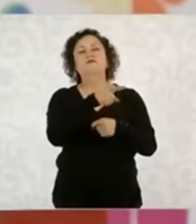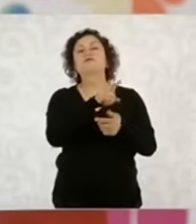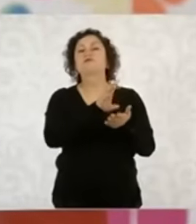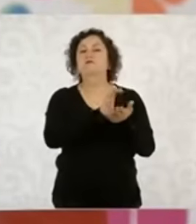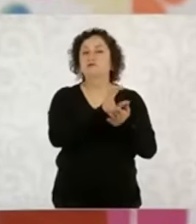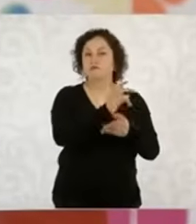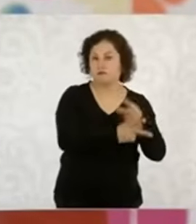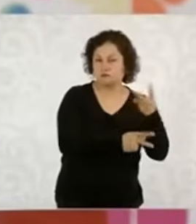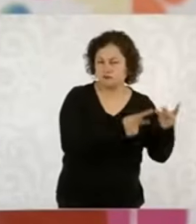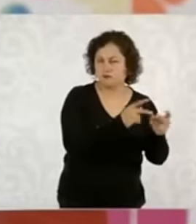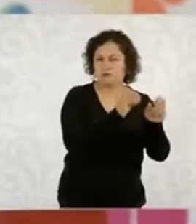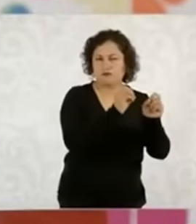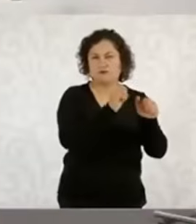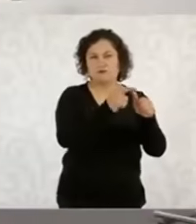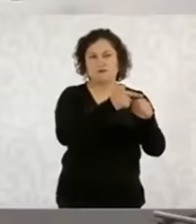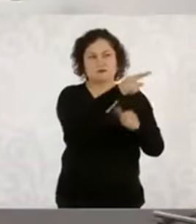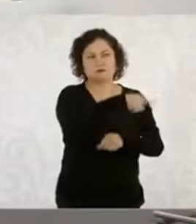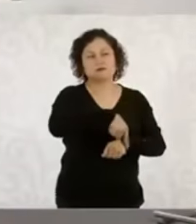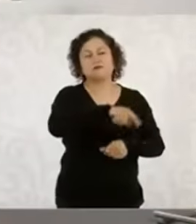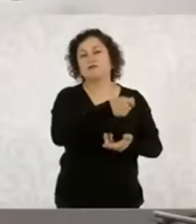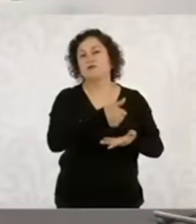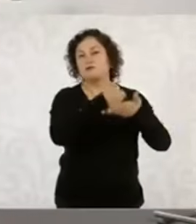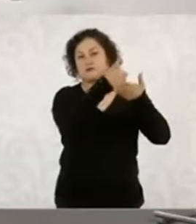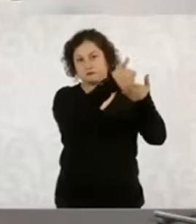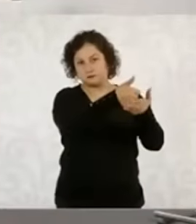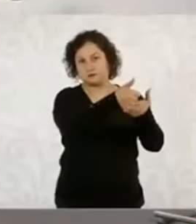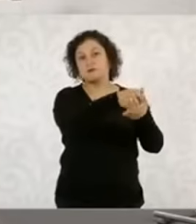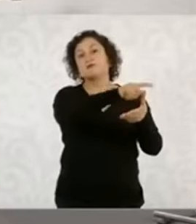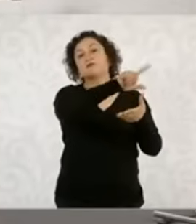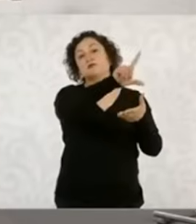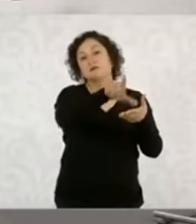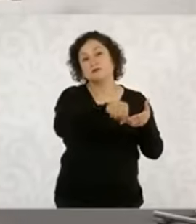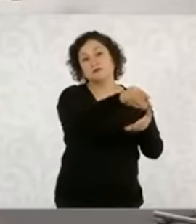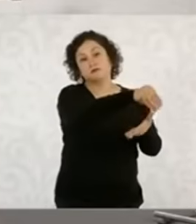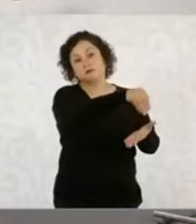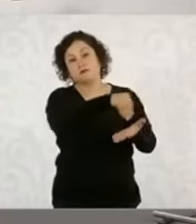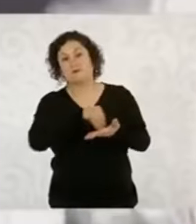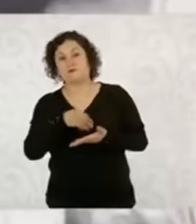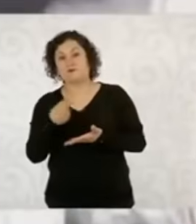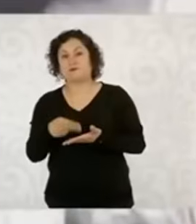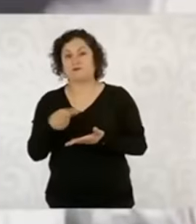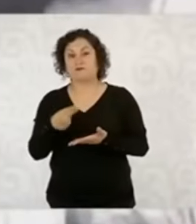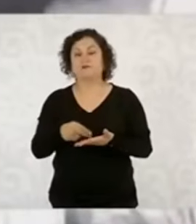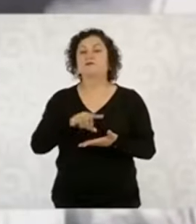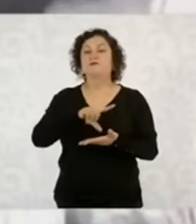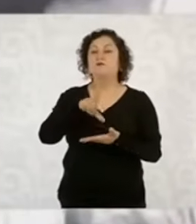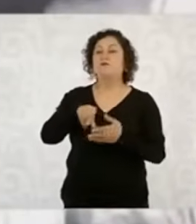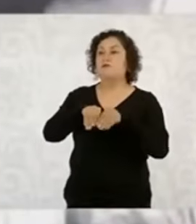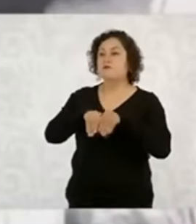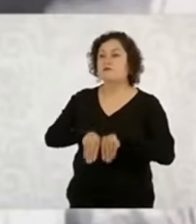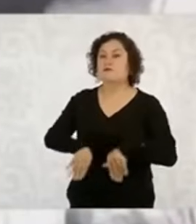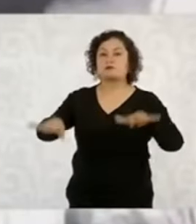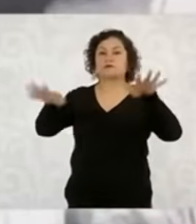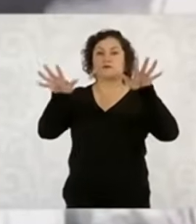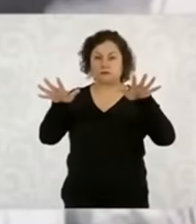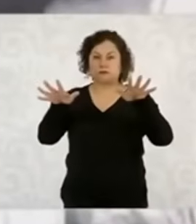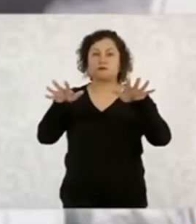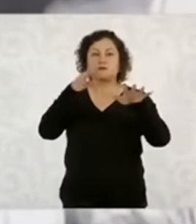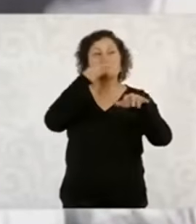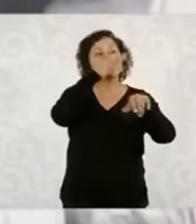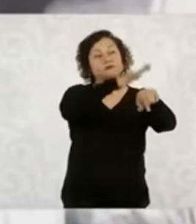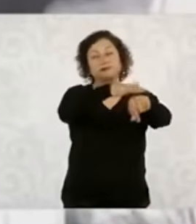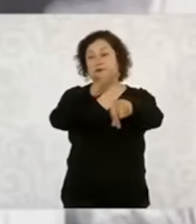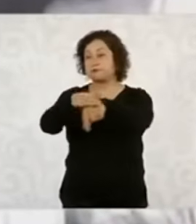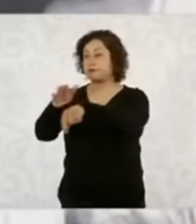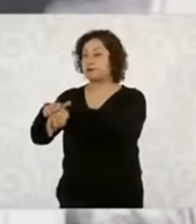Y posteriormente será una publicación, se generará una asamblea para informar a las familias que ya quedaron en el